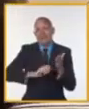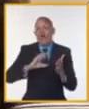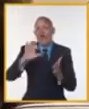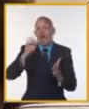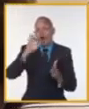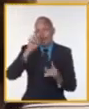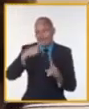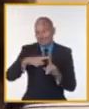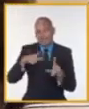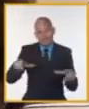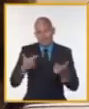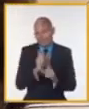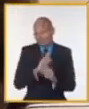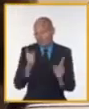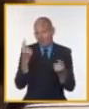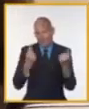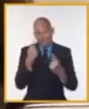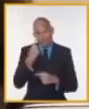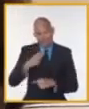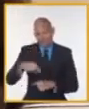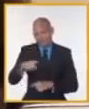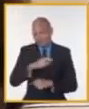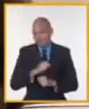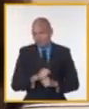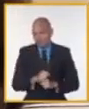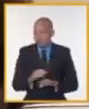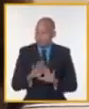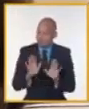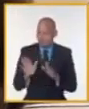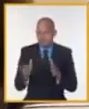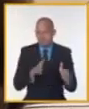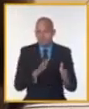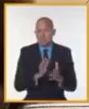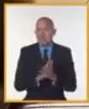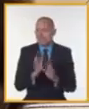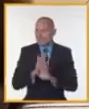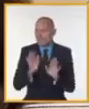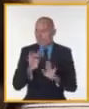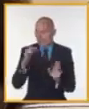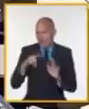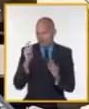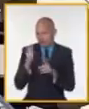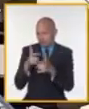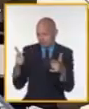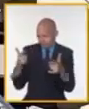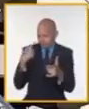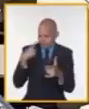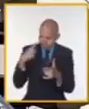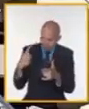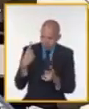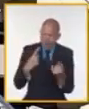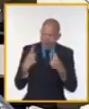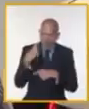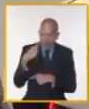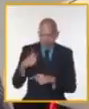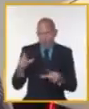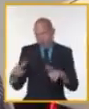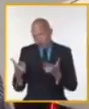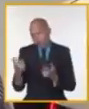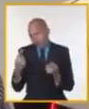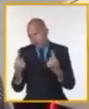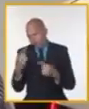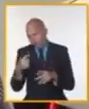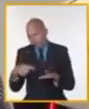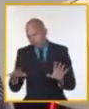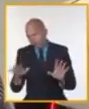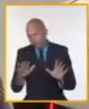mayor cohesión, con mayor integración entre los organismos globales de la economía y también con las autoridades y los gobiernos locales en